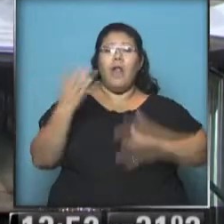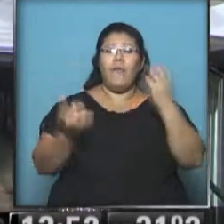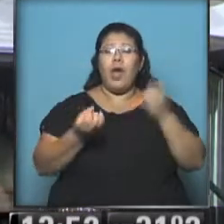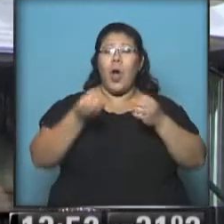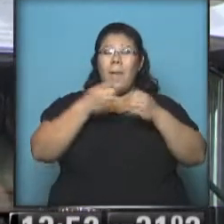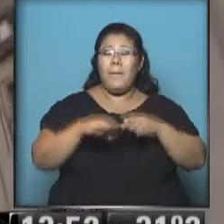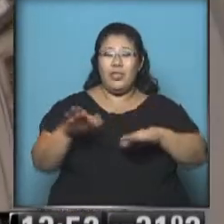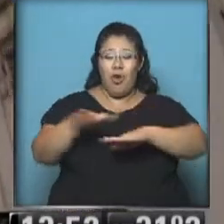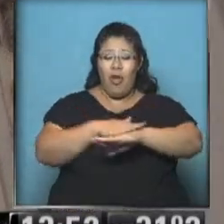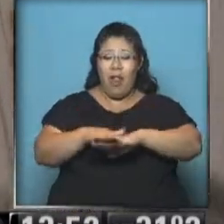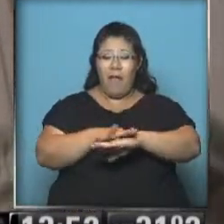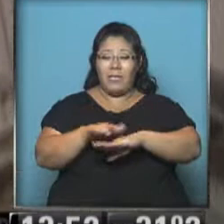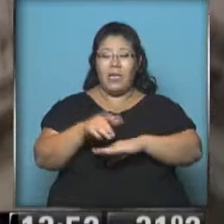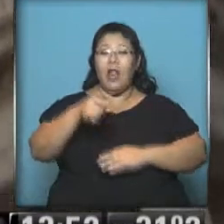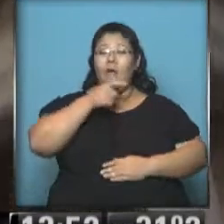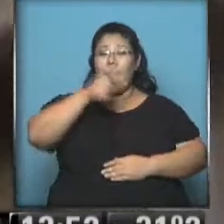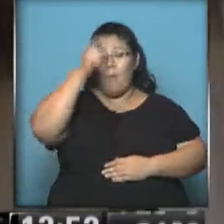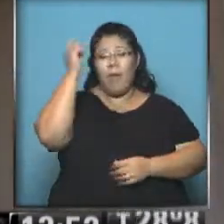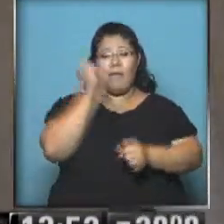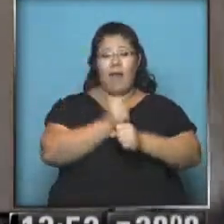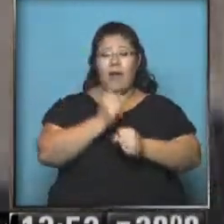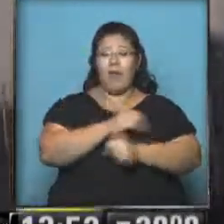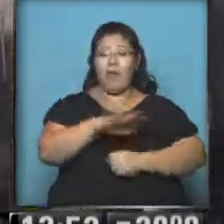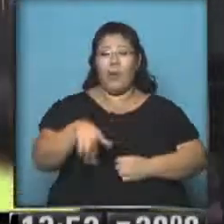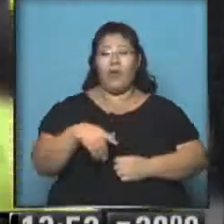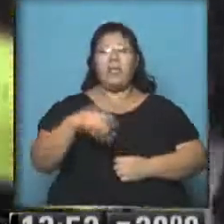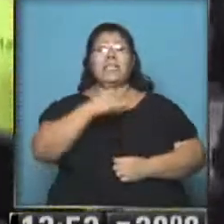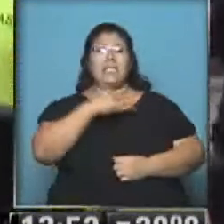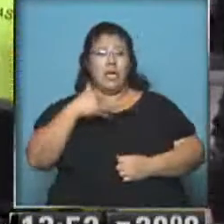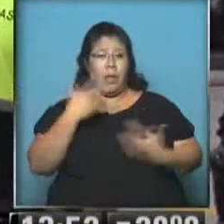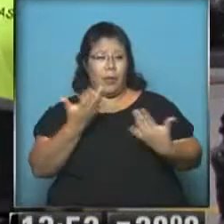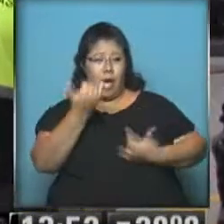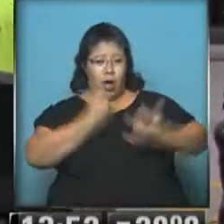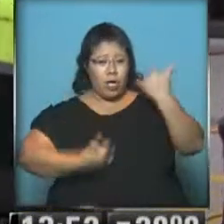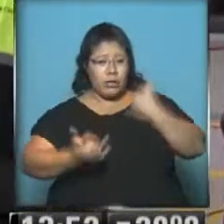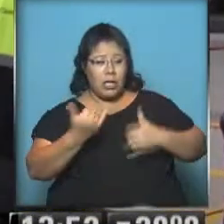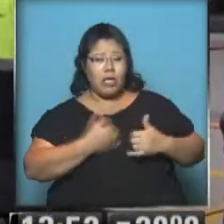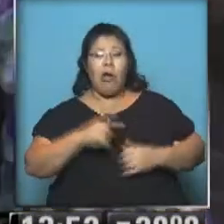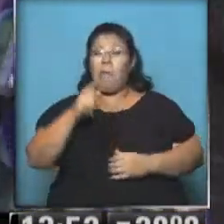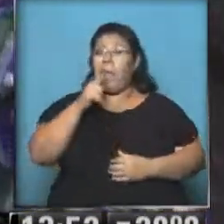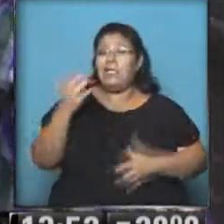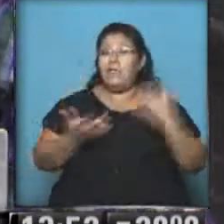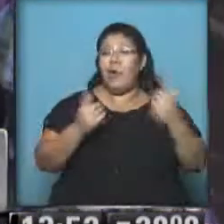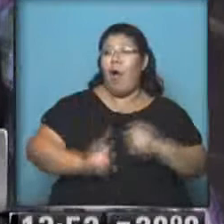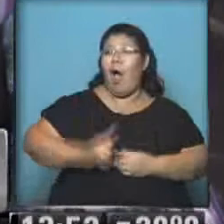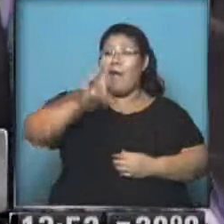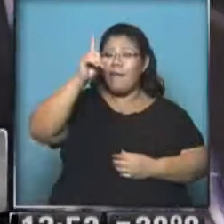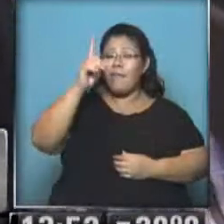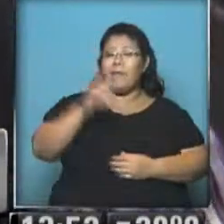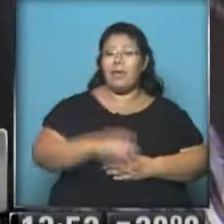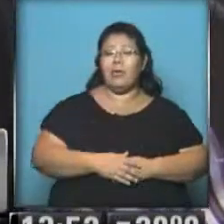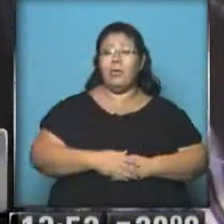bomberos. ¿Nos podría contar, señor, qué pasó, por favor? No sé, un incendio arriba parece que hubo. ¿Dicen que fue un